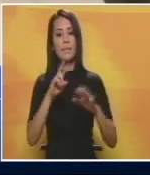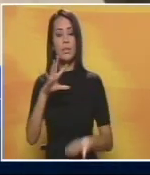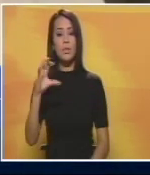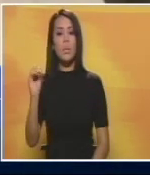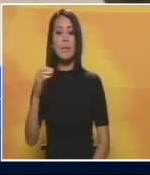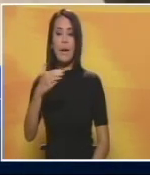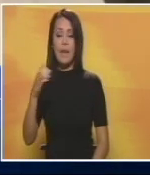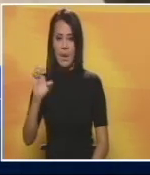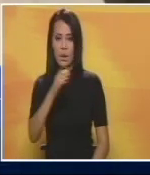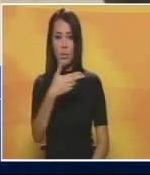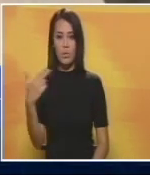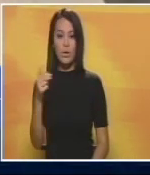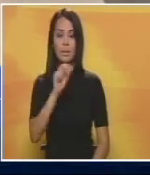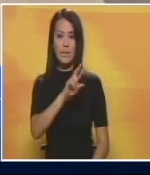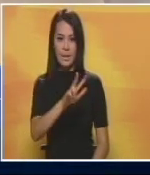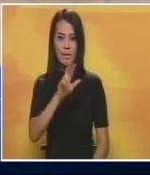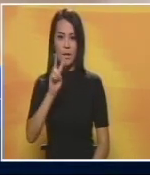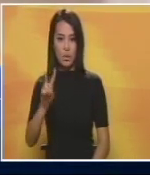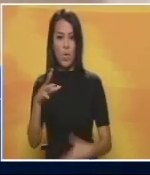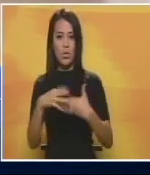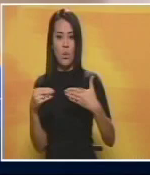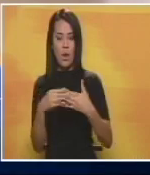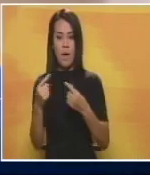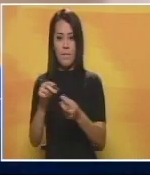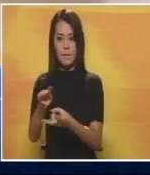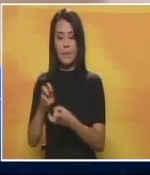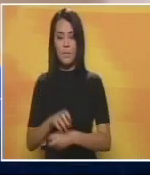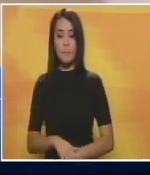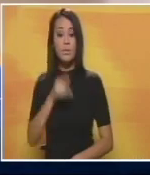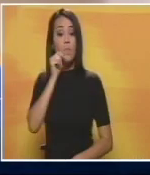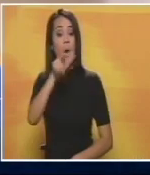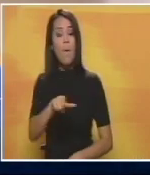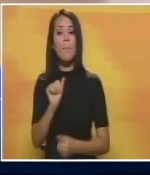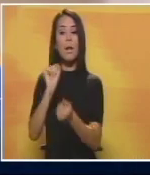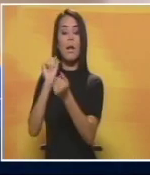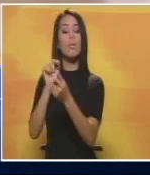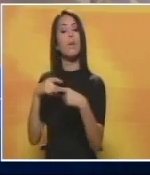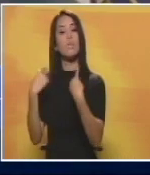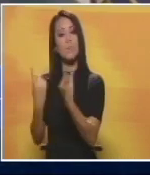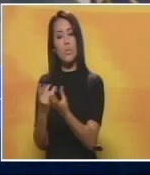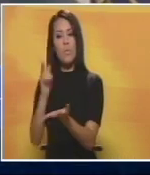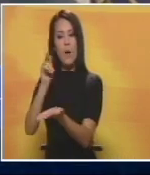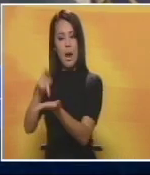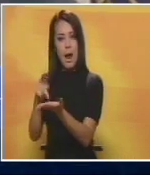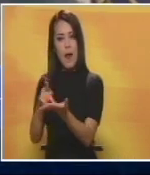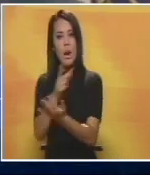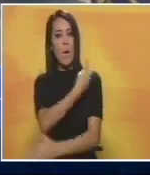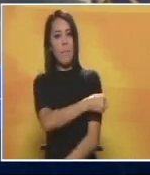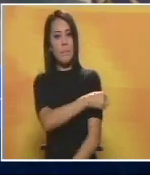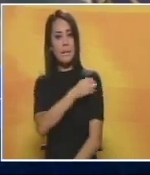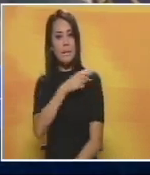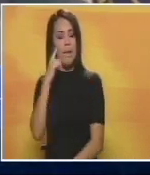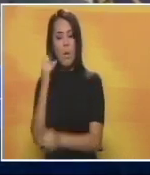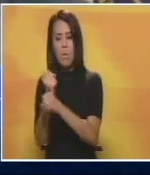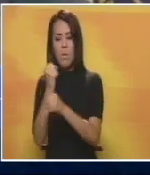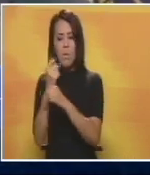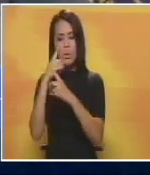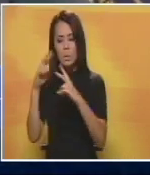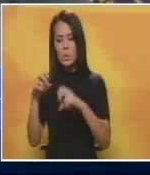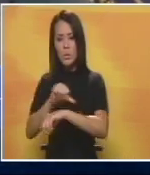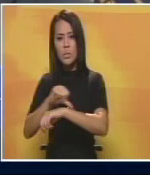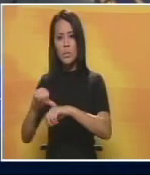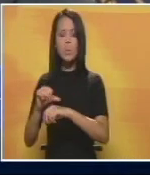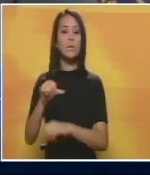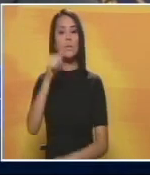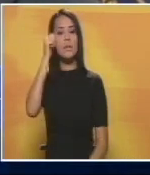euros y $32 en efectivos. Colmenares fue trasladado a un hospital para expulsar los óvulos, labor que se extendió durante todo el